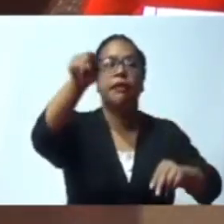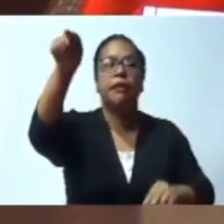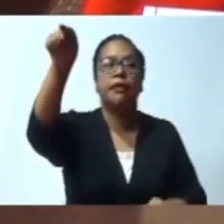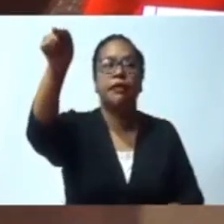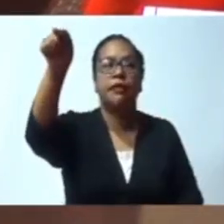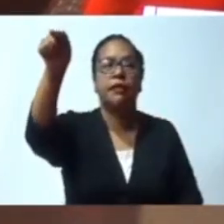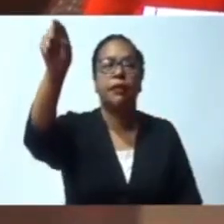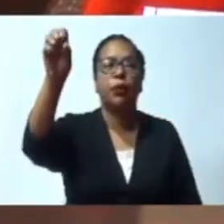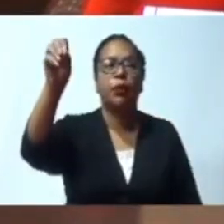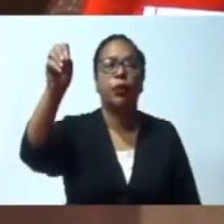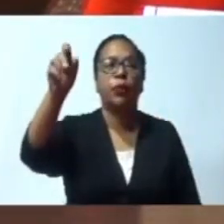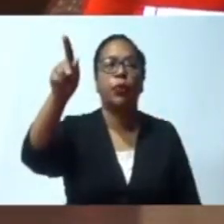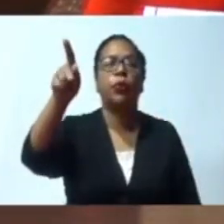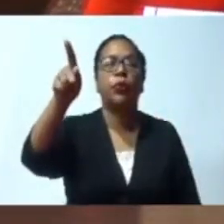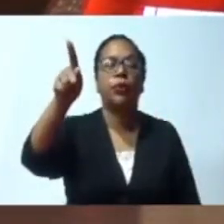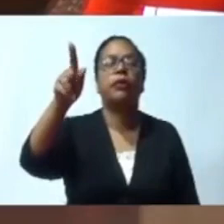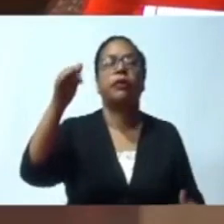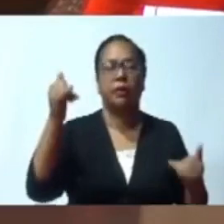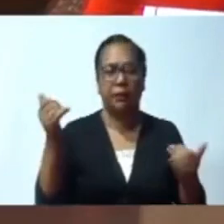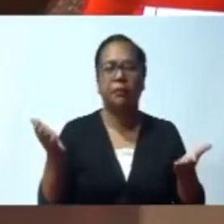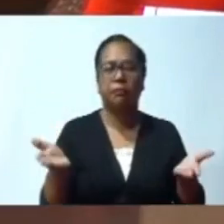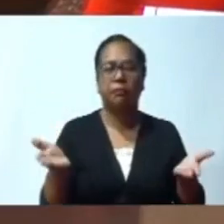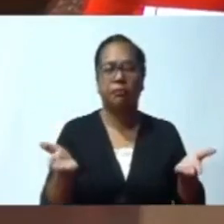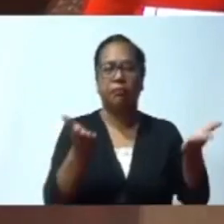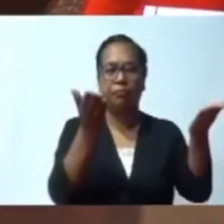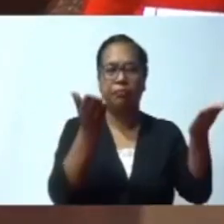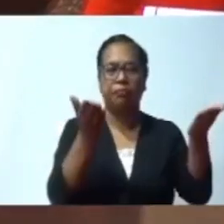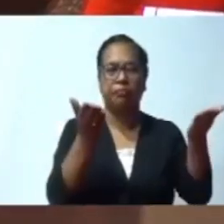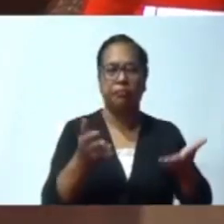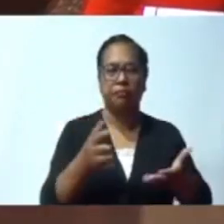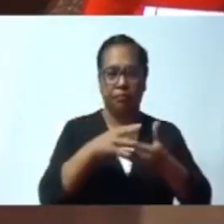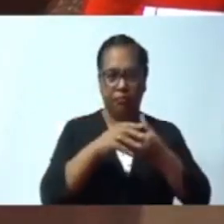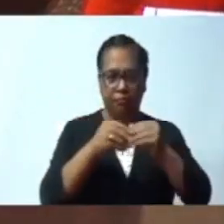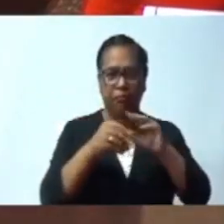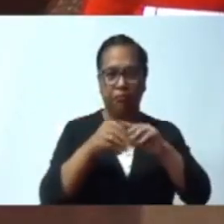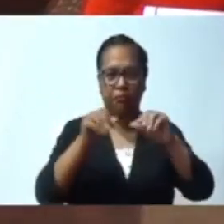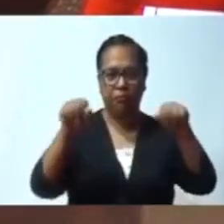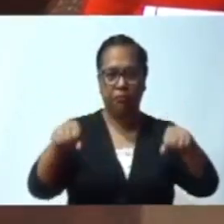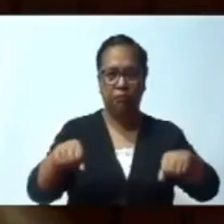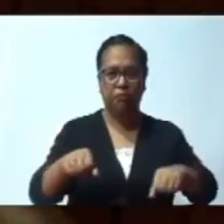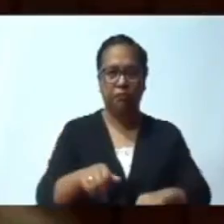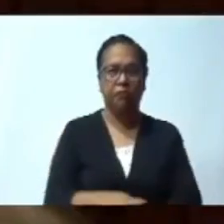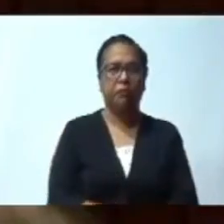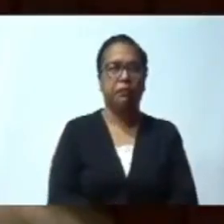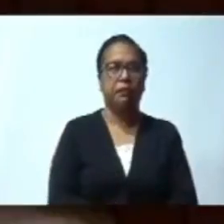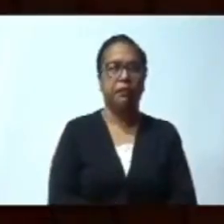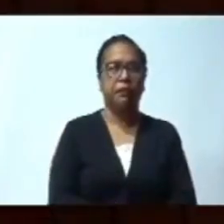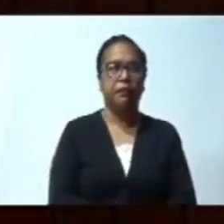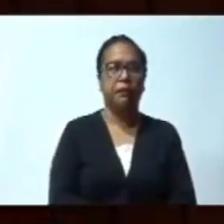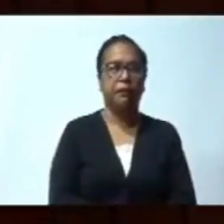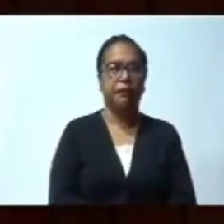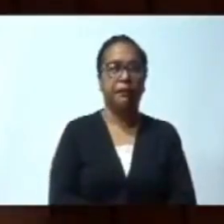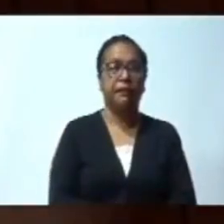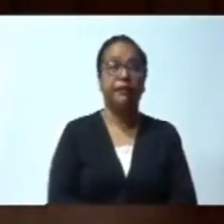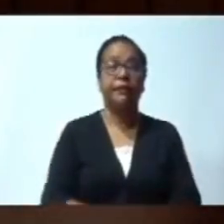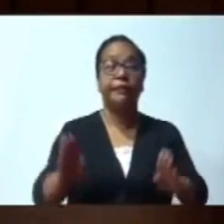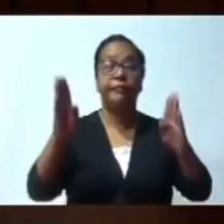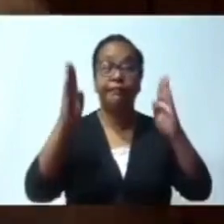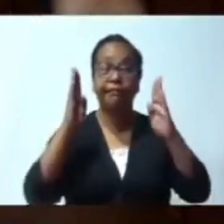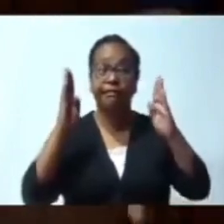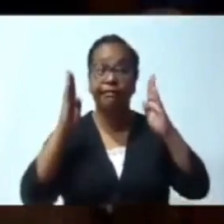Ok. Ahora sí, Juan Dionisio, adelante, tiene la palabra. Gracias, presidente. Atención, Hidalgo, atención,